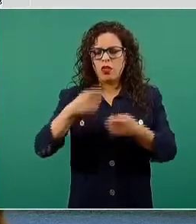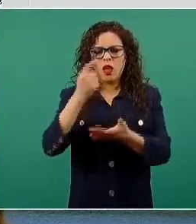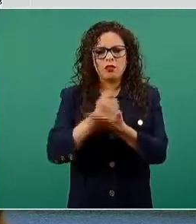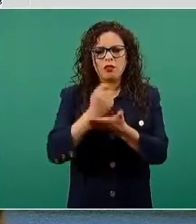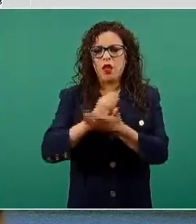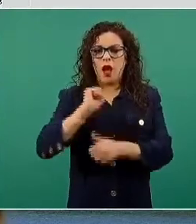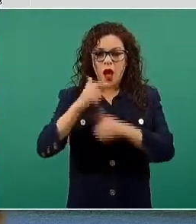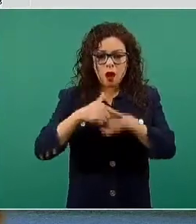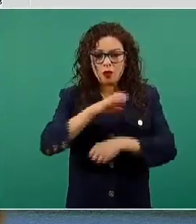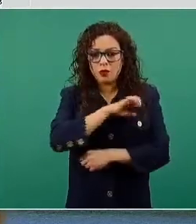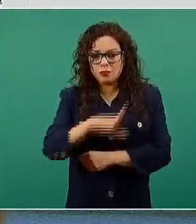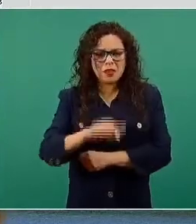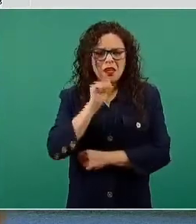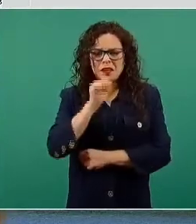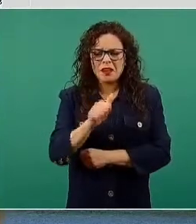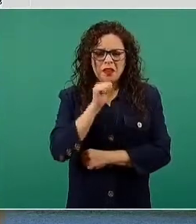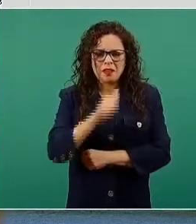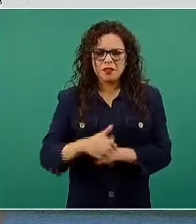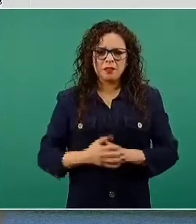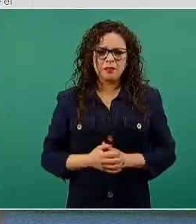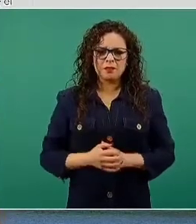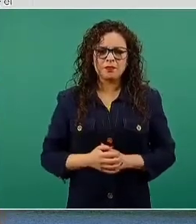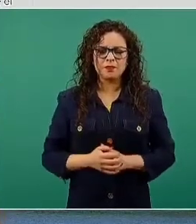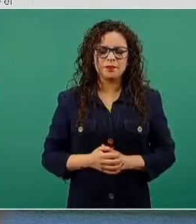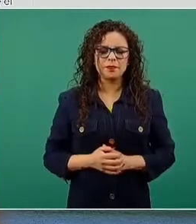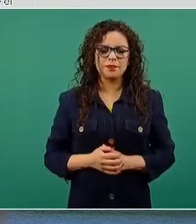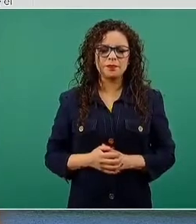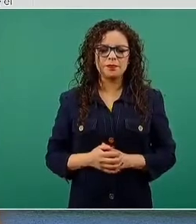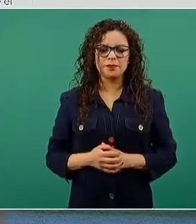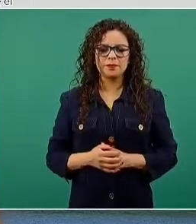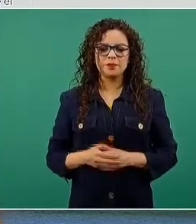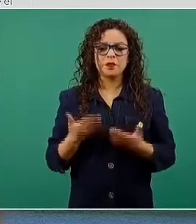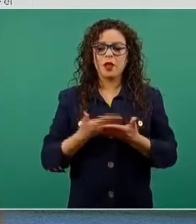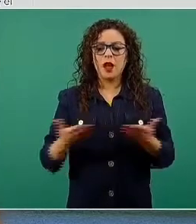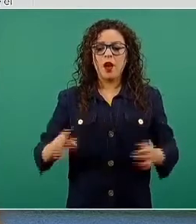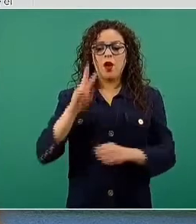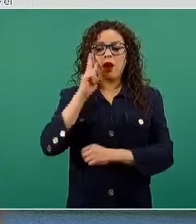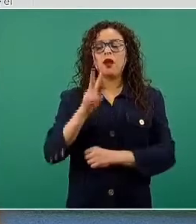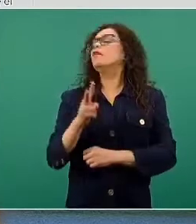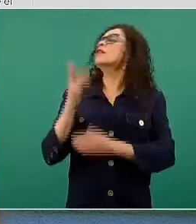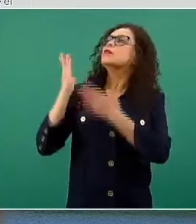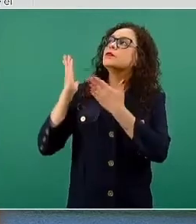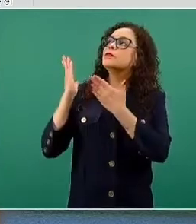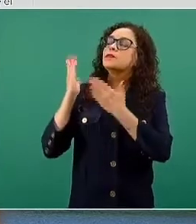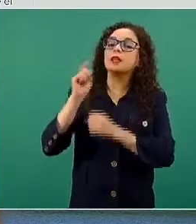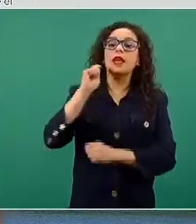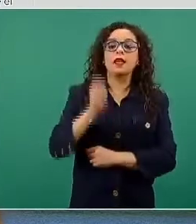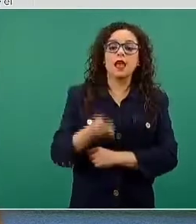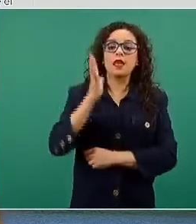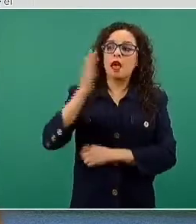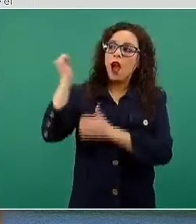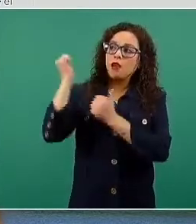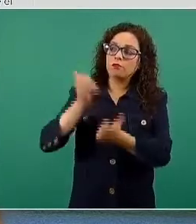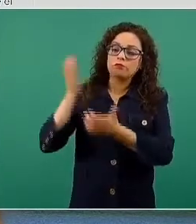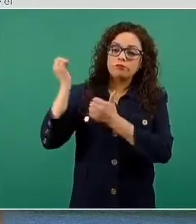especial. La siguiente, por favor. Y aquí está el resumen de lo que hemos recibido hasta el